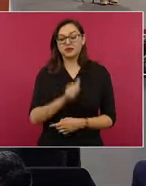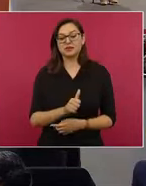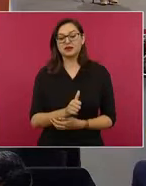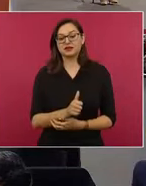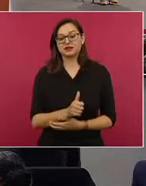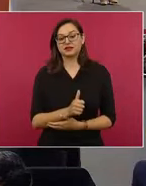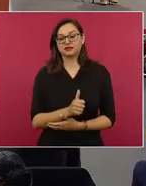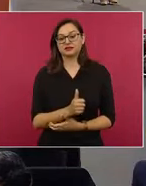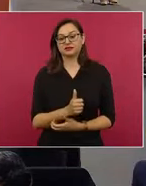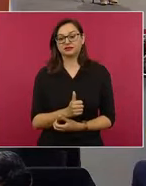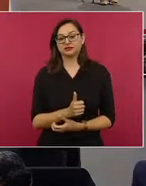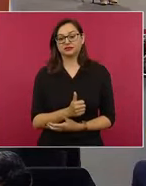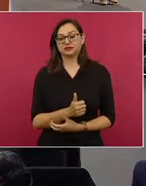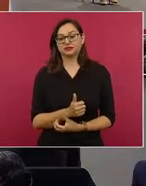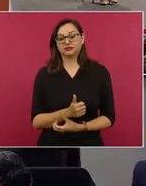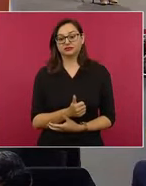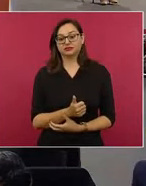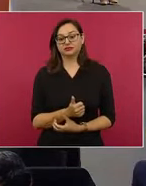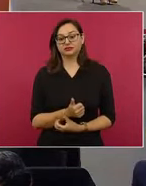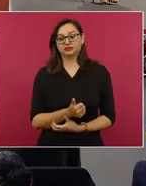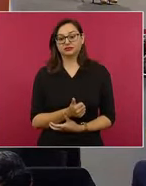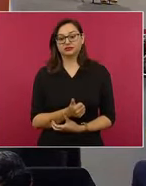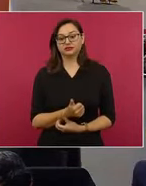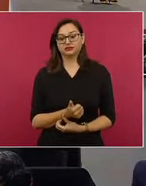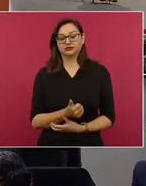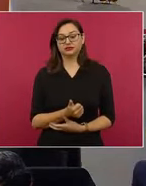Entonces, ahora que